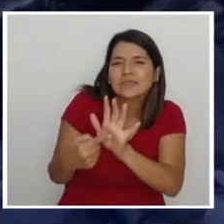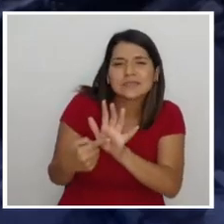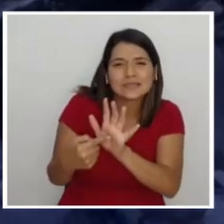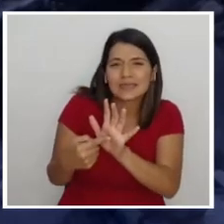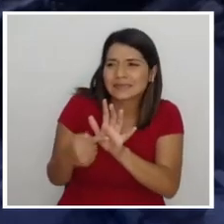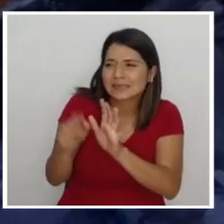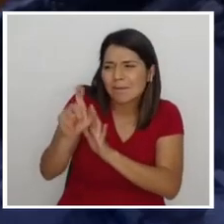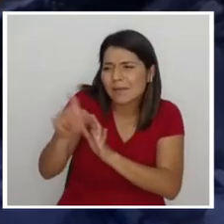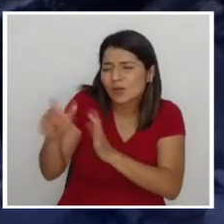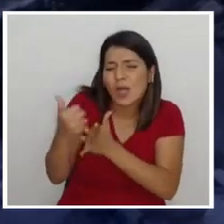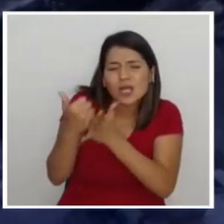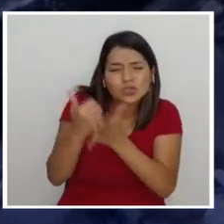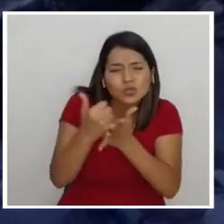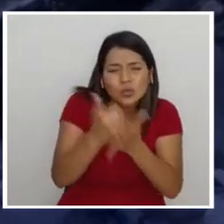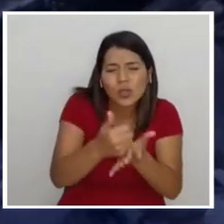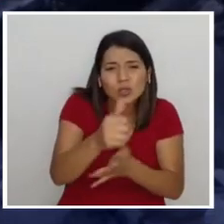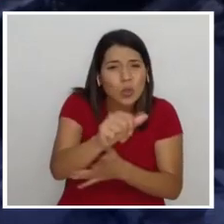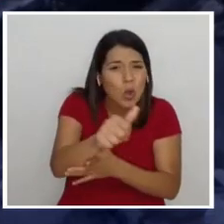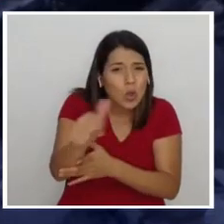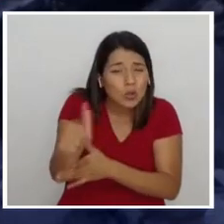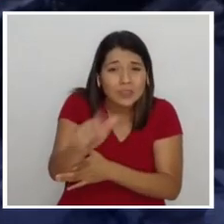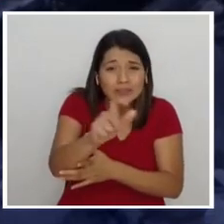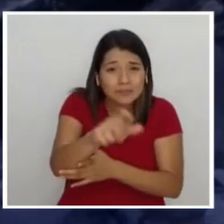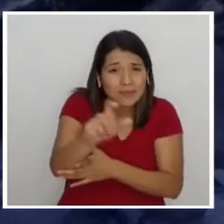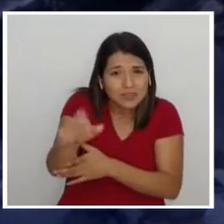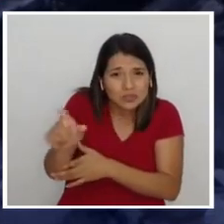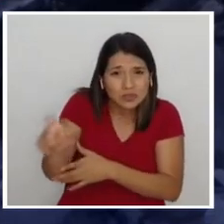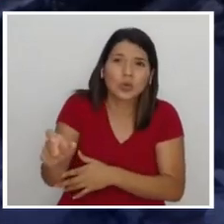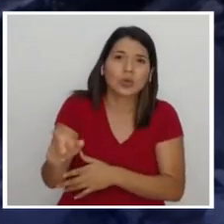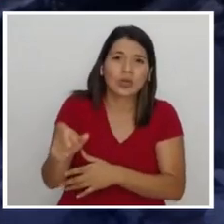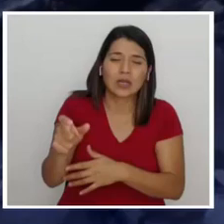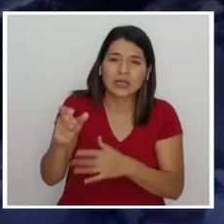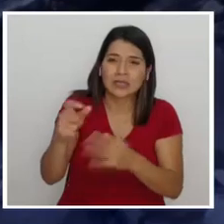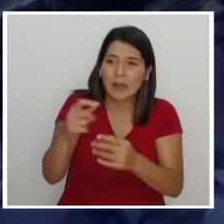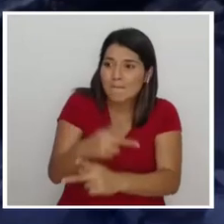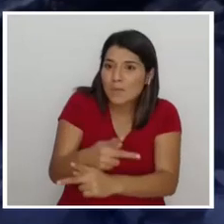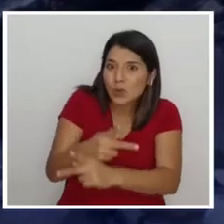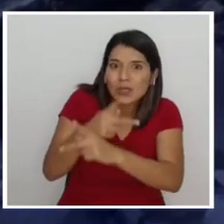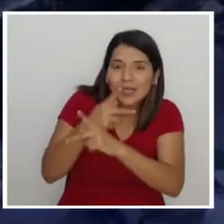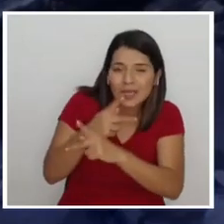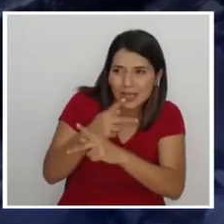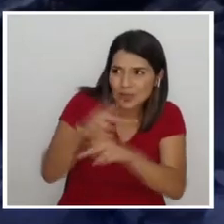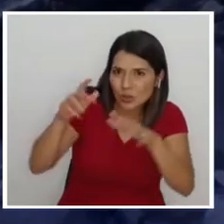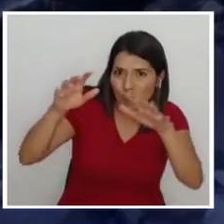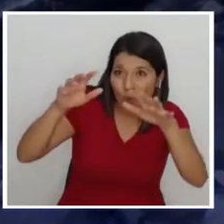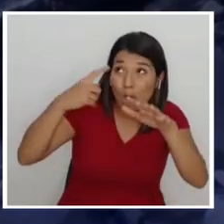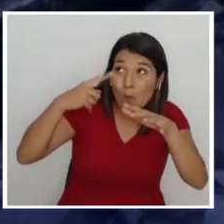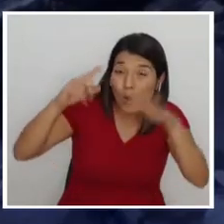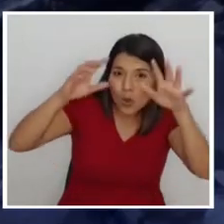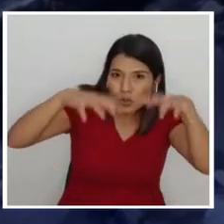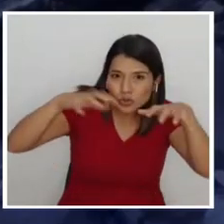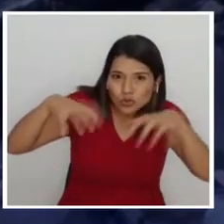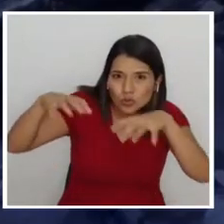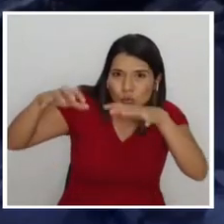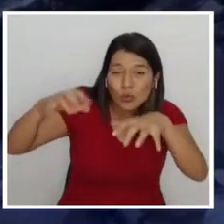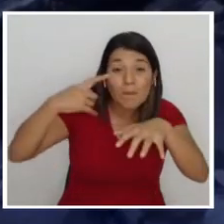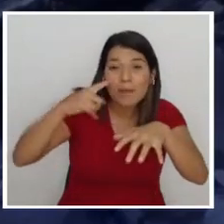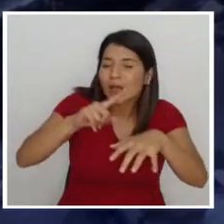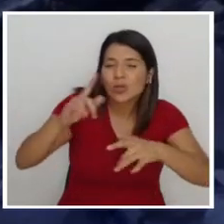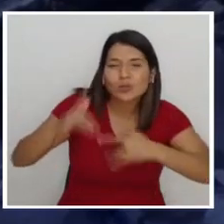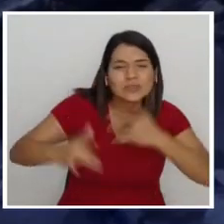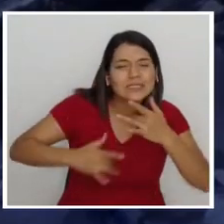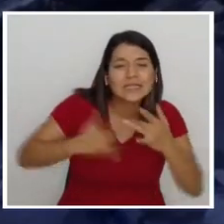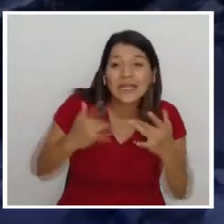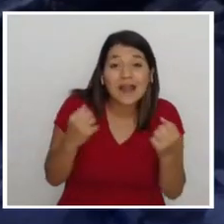de gente cubriendo de la humedad, del ambiente, de la lluvia a las personas para que no tuvieran frío. Entonces eso me